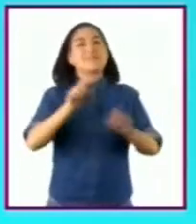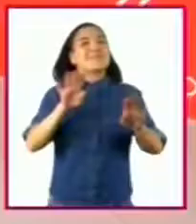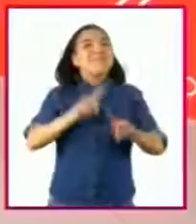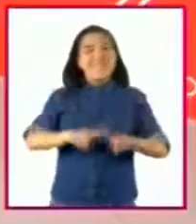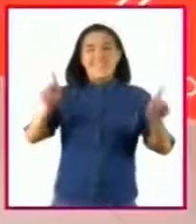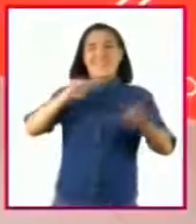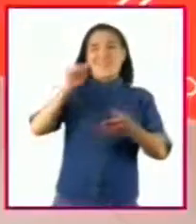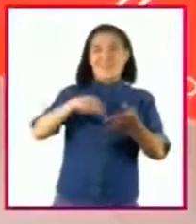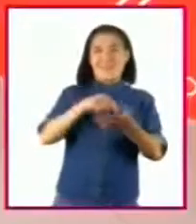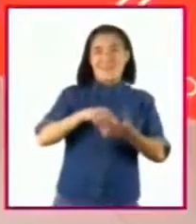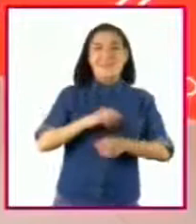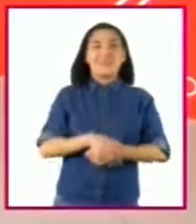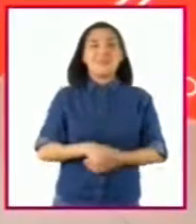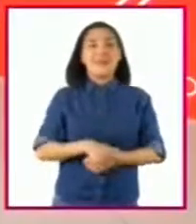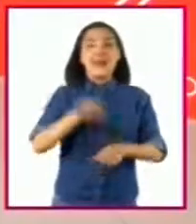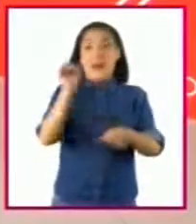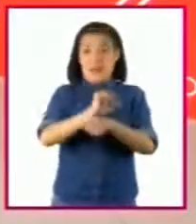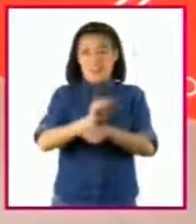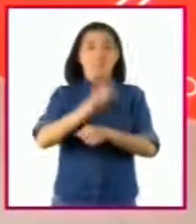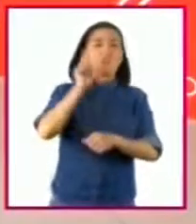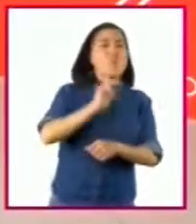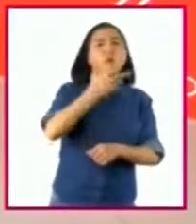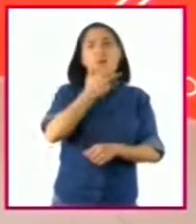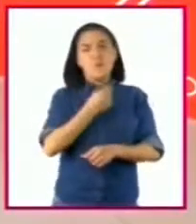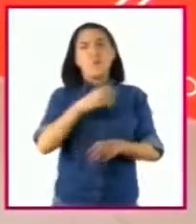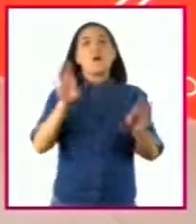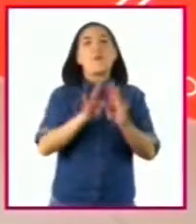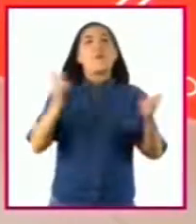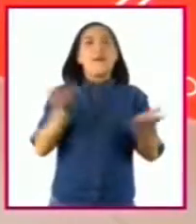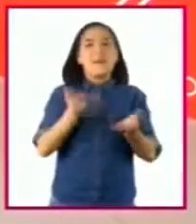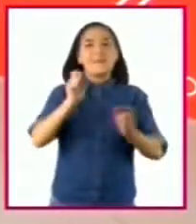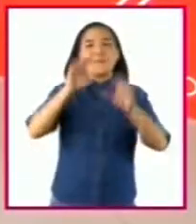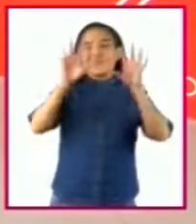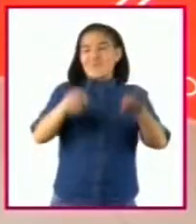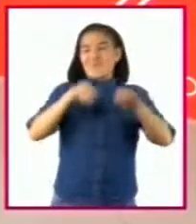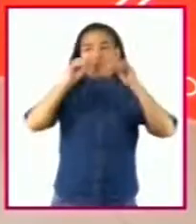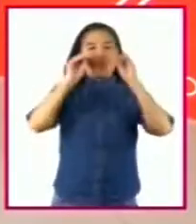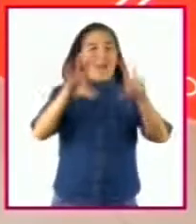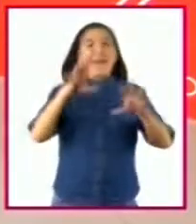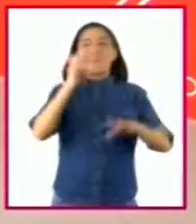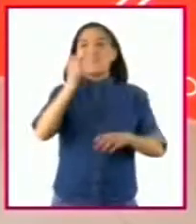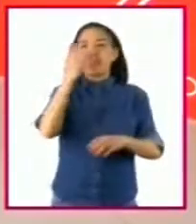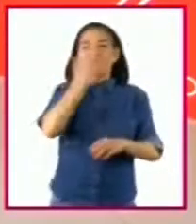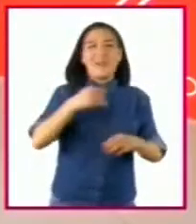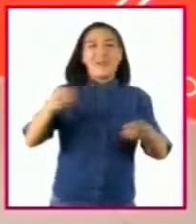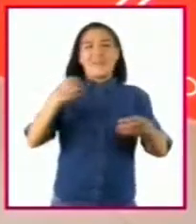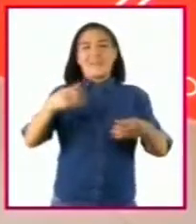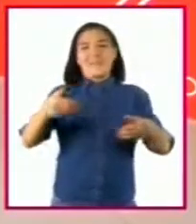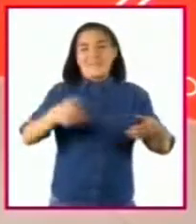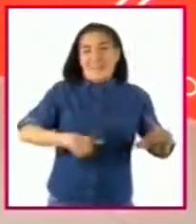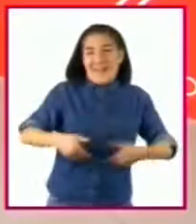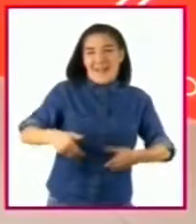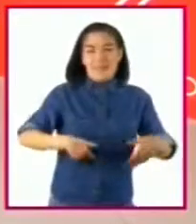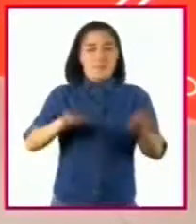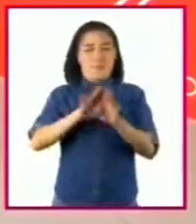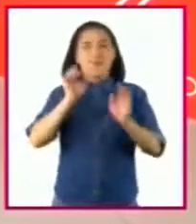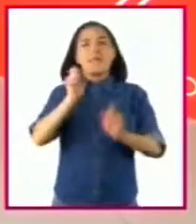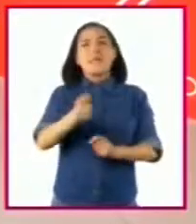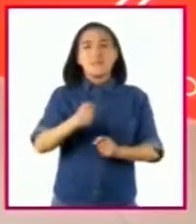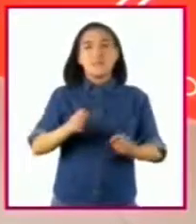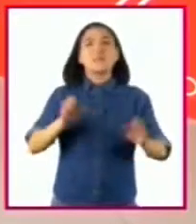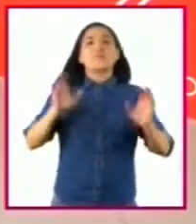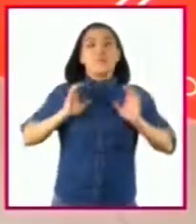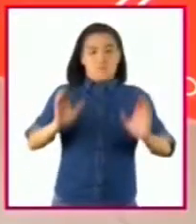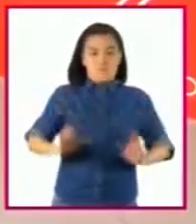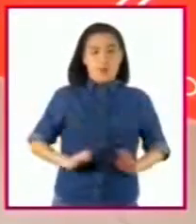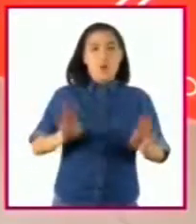distinto. El actor o actriz hace posible la magia del teatro a partir de su corporalidad, es decir, la manera